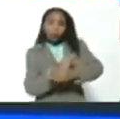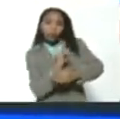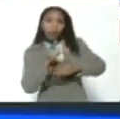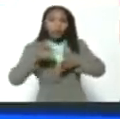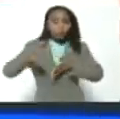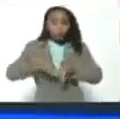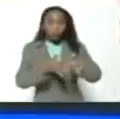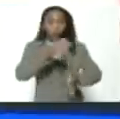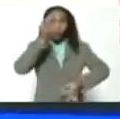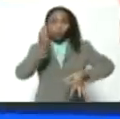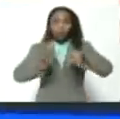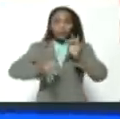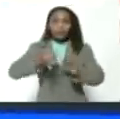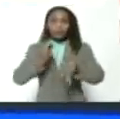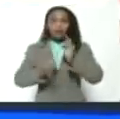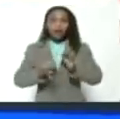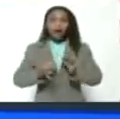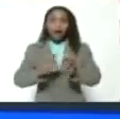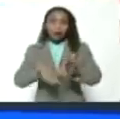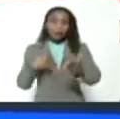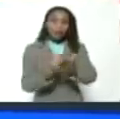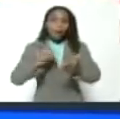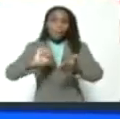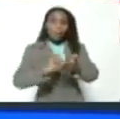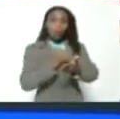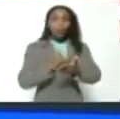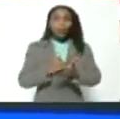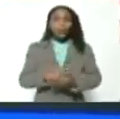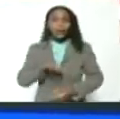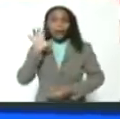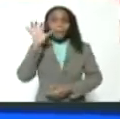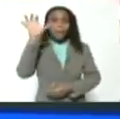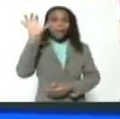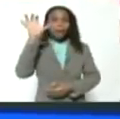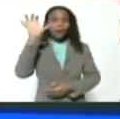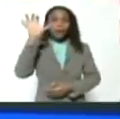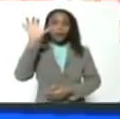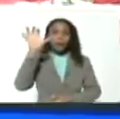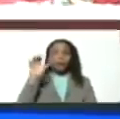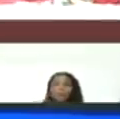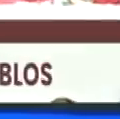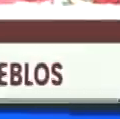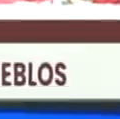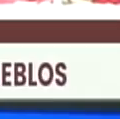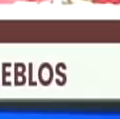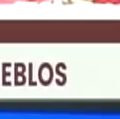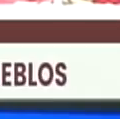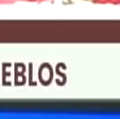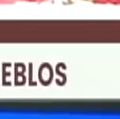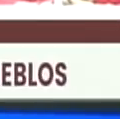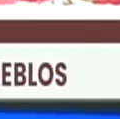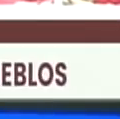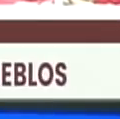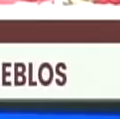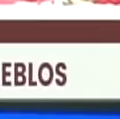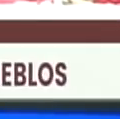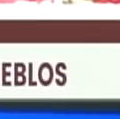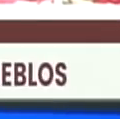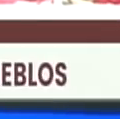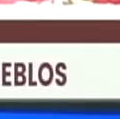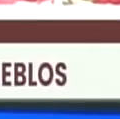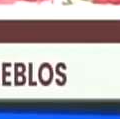de justicia hasta borrar de la patria sus